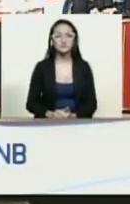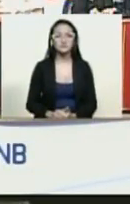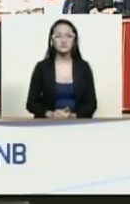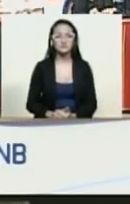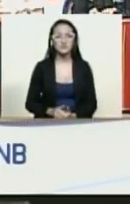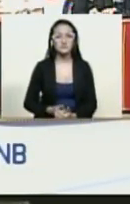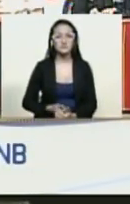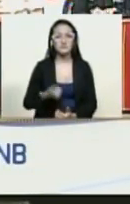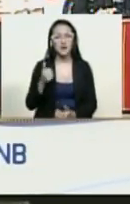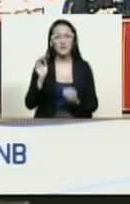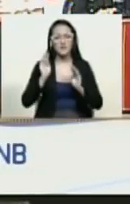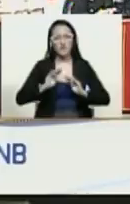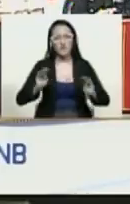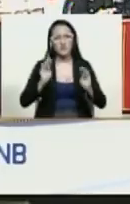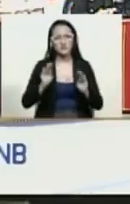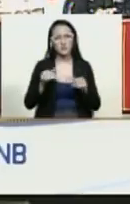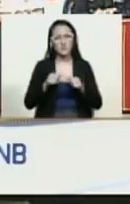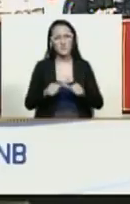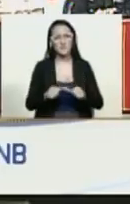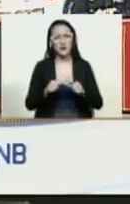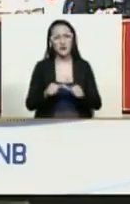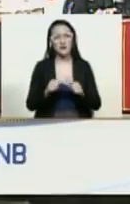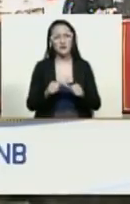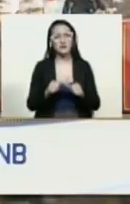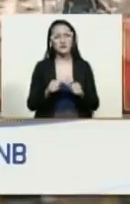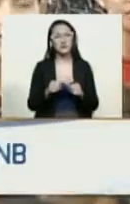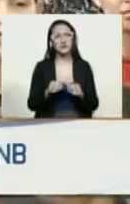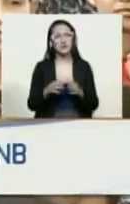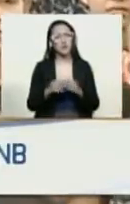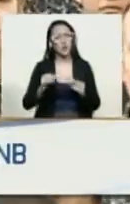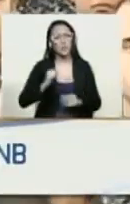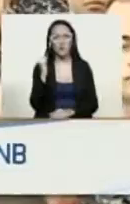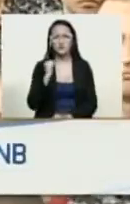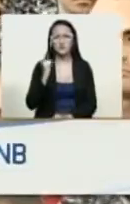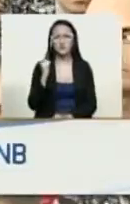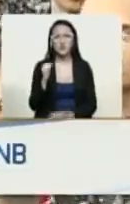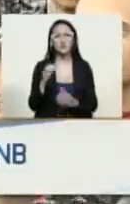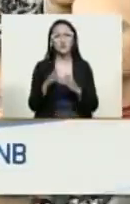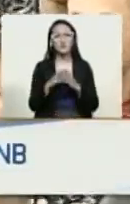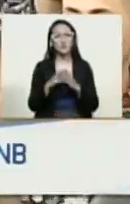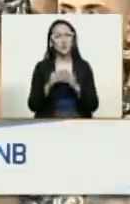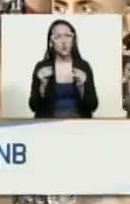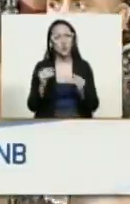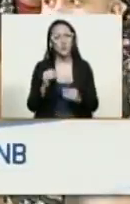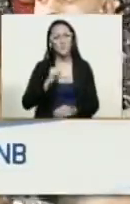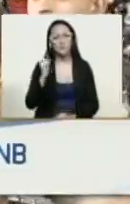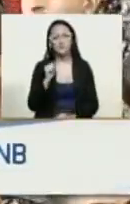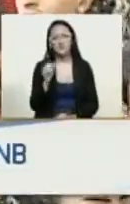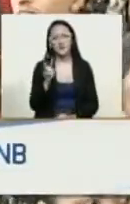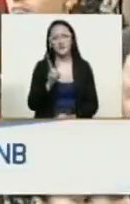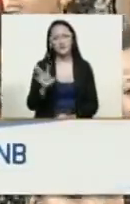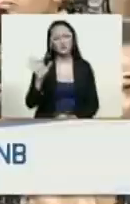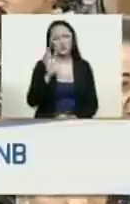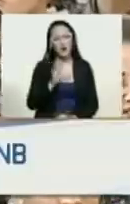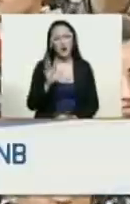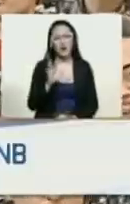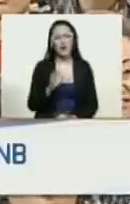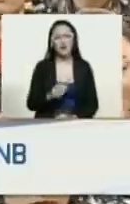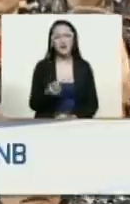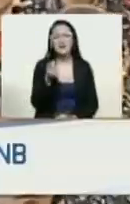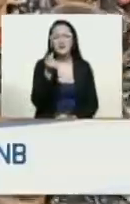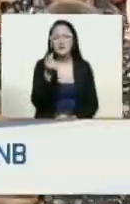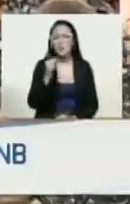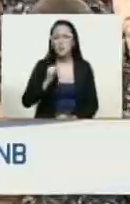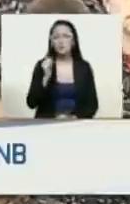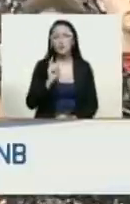de formación permanente de toda la oficialidad, de todo el funcionariado policial del país. No puede haber un policía